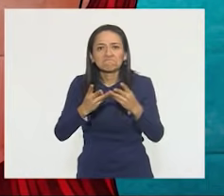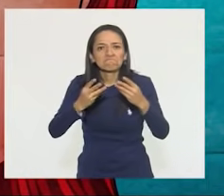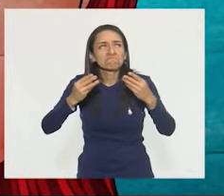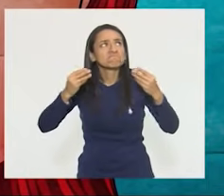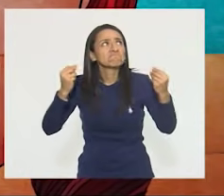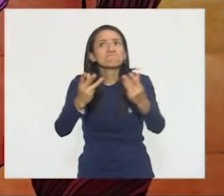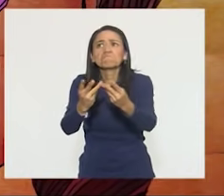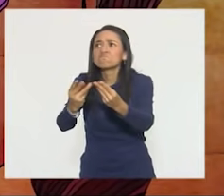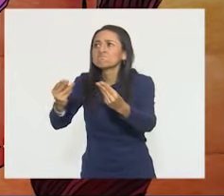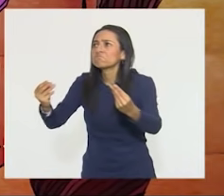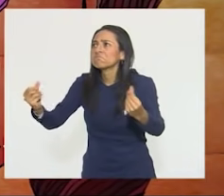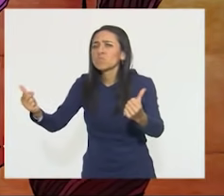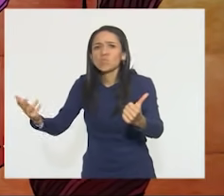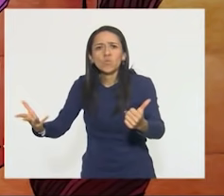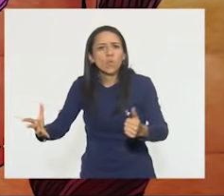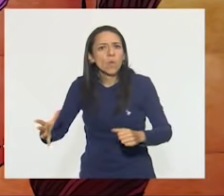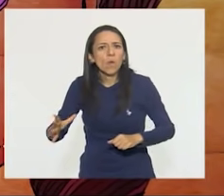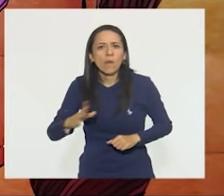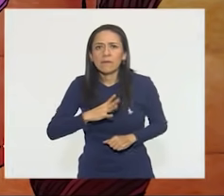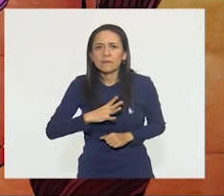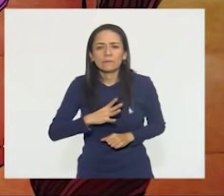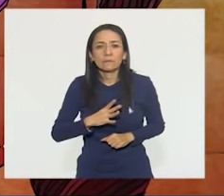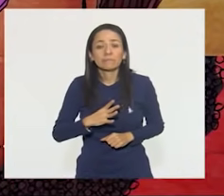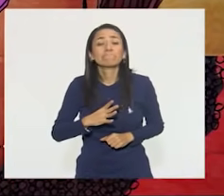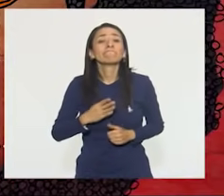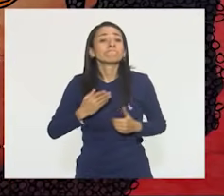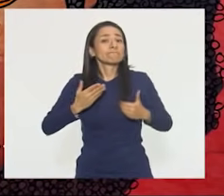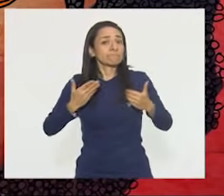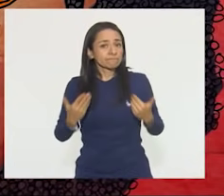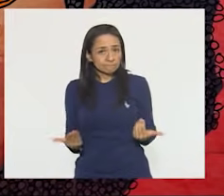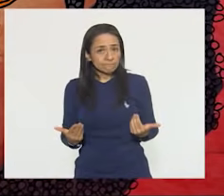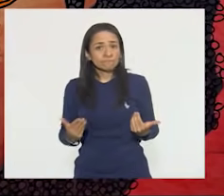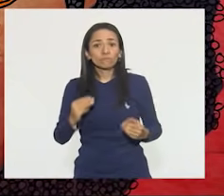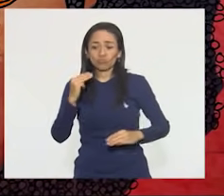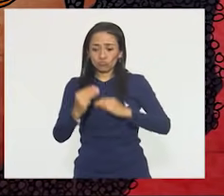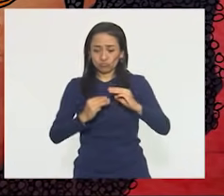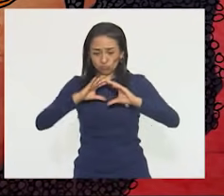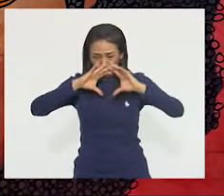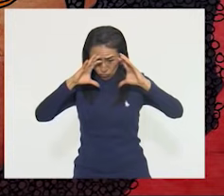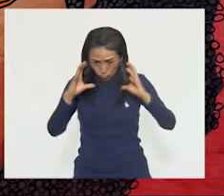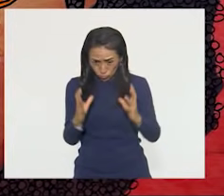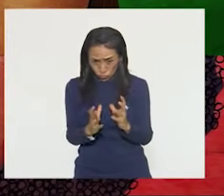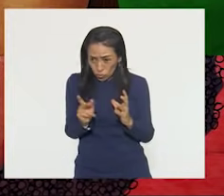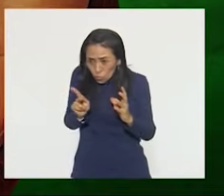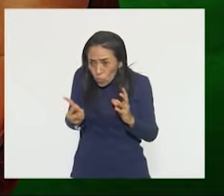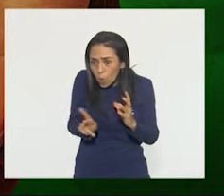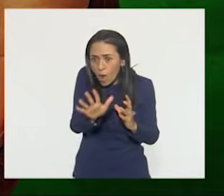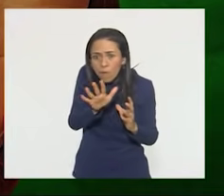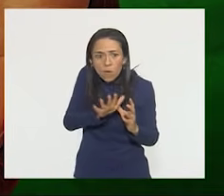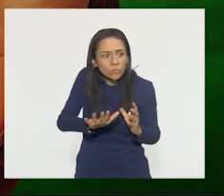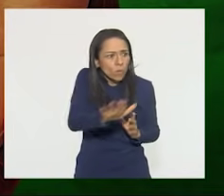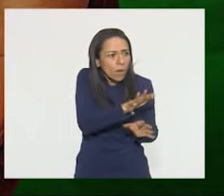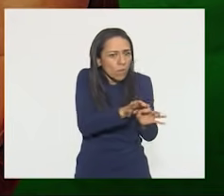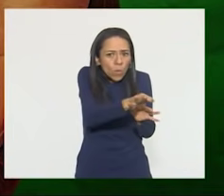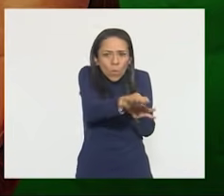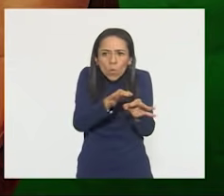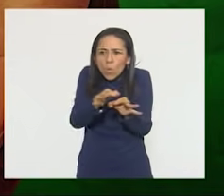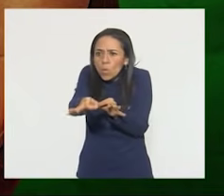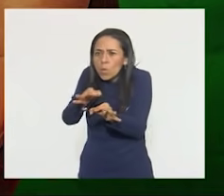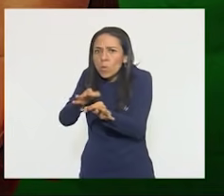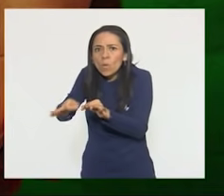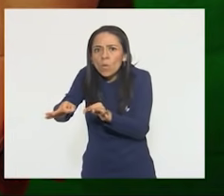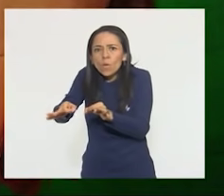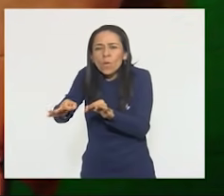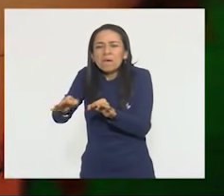hueli chinancotini, y pan campa hueli tlaltepactli queja quema mozacua secua puerta o se ventana, quema un casequino tlatolca